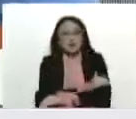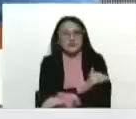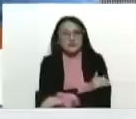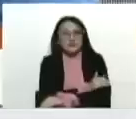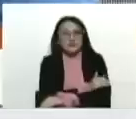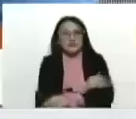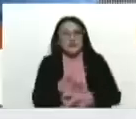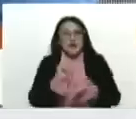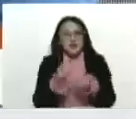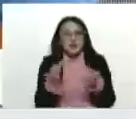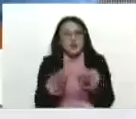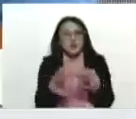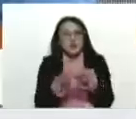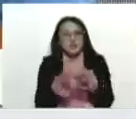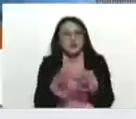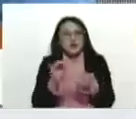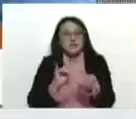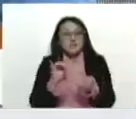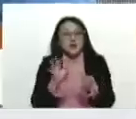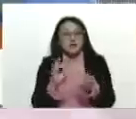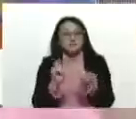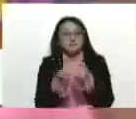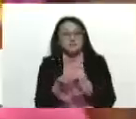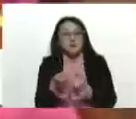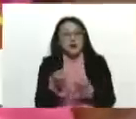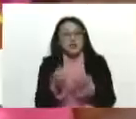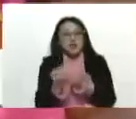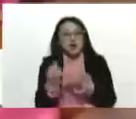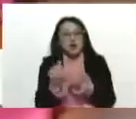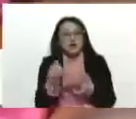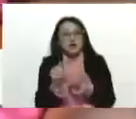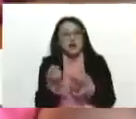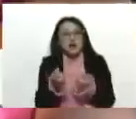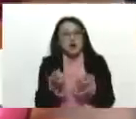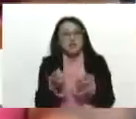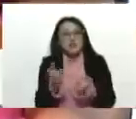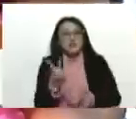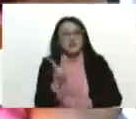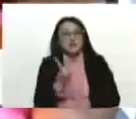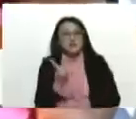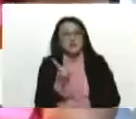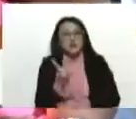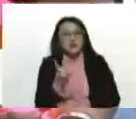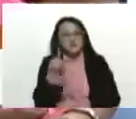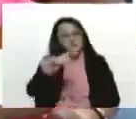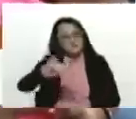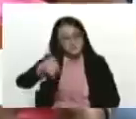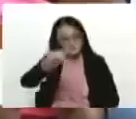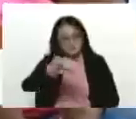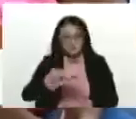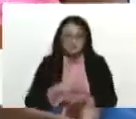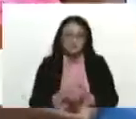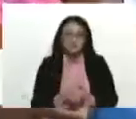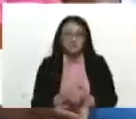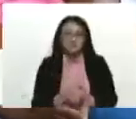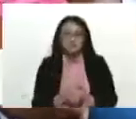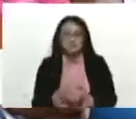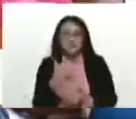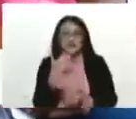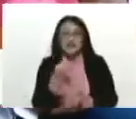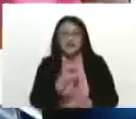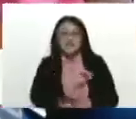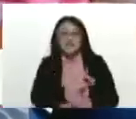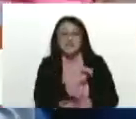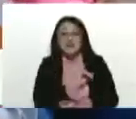por parte de supuesta izquierda para dolarizar la economía venezolana compañeras compañeros dense si alguien de izquierda